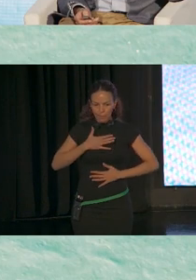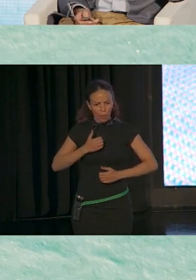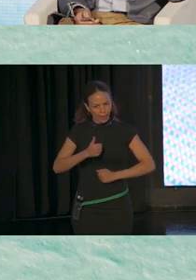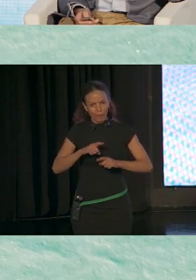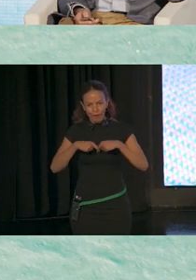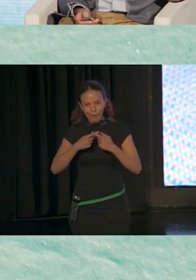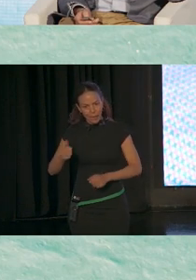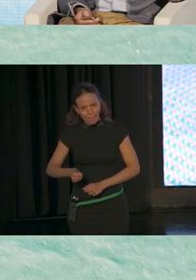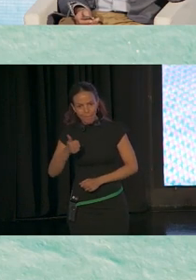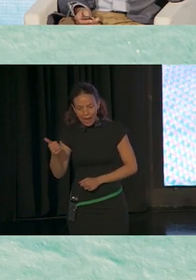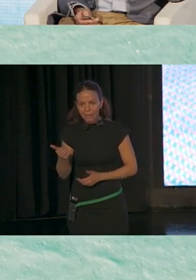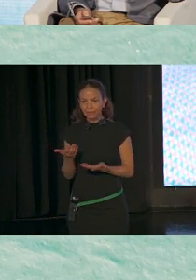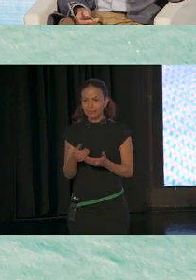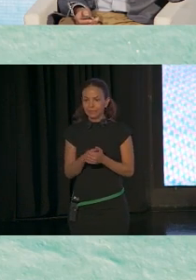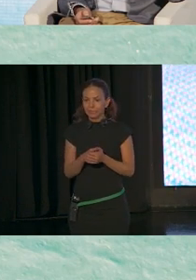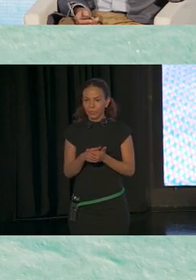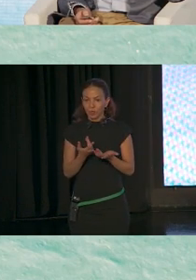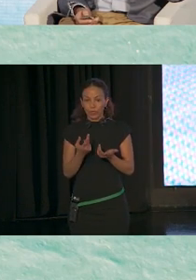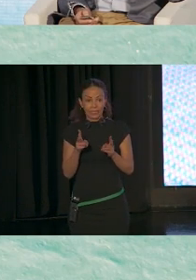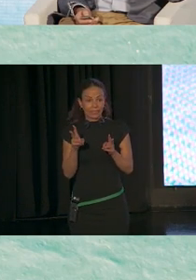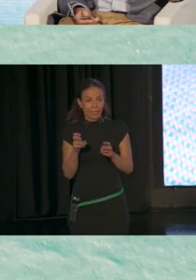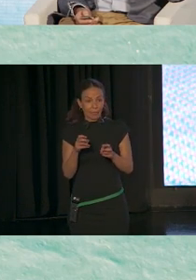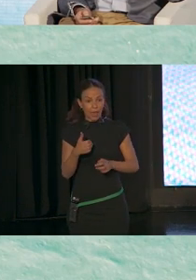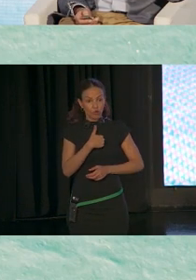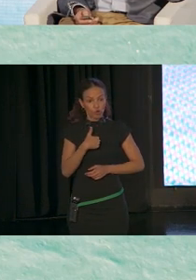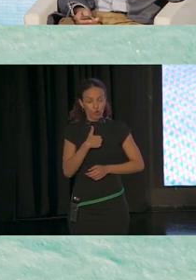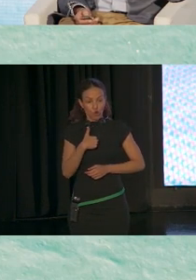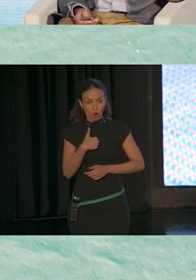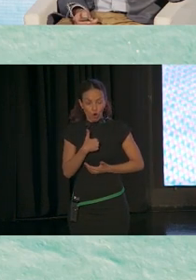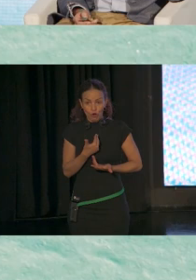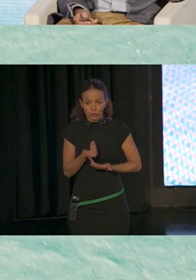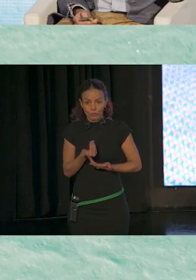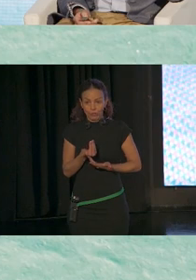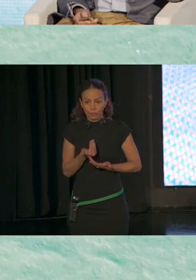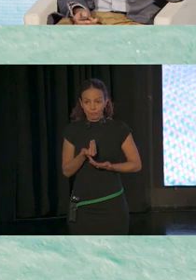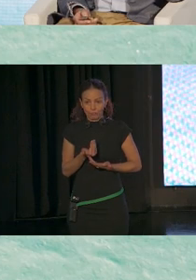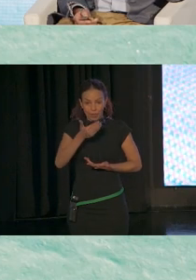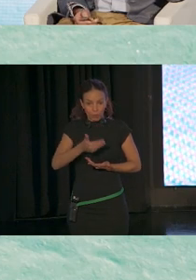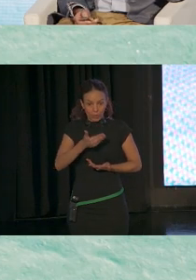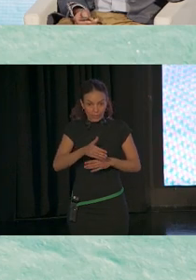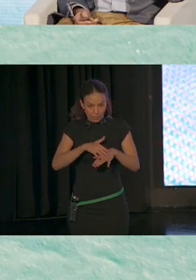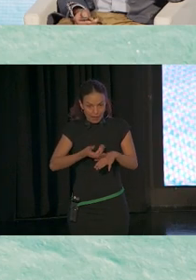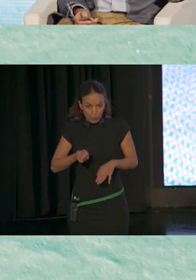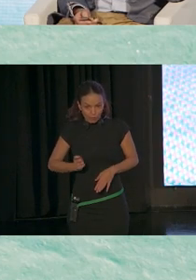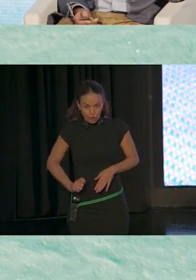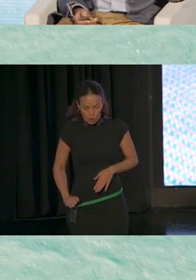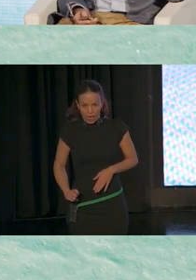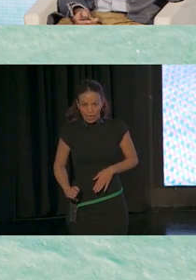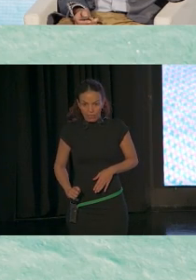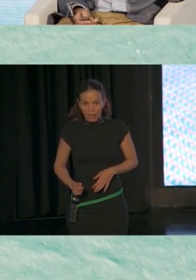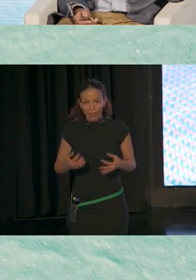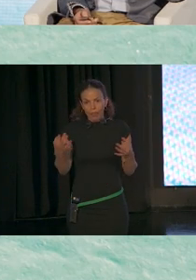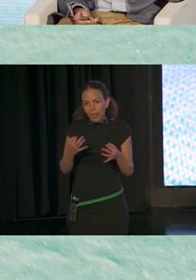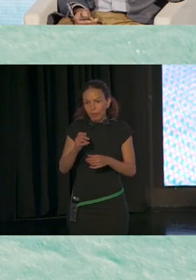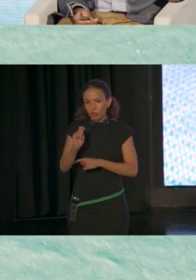familia con criterios relevantes en la definición del rol como criterios fundamentales para el profesional que debe conseguirlo o